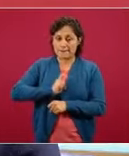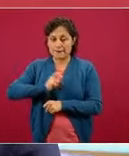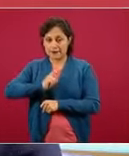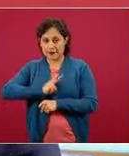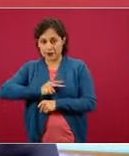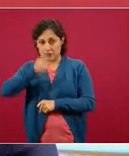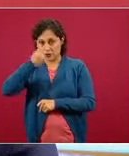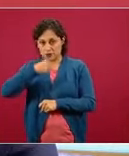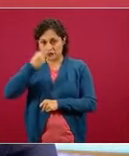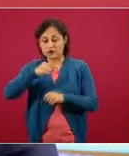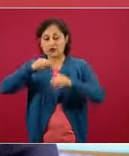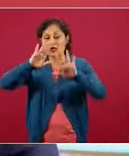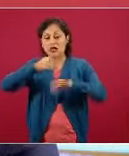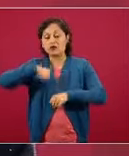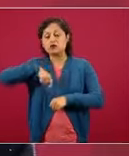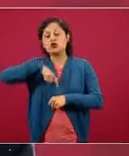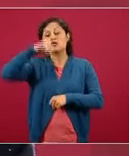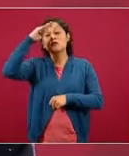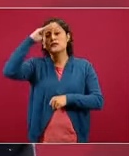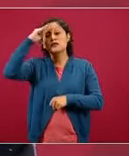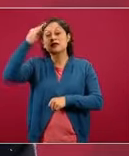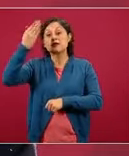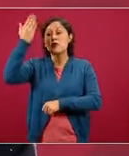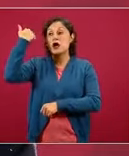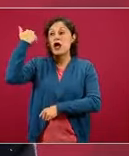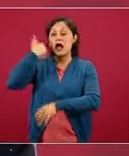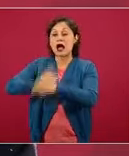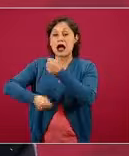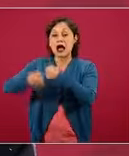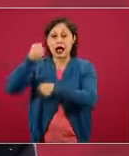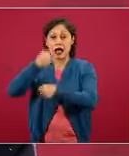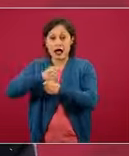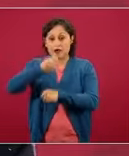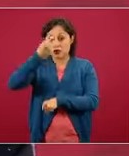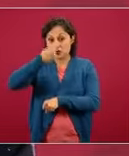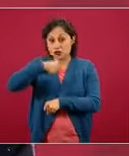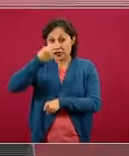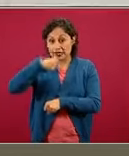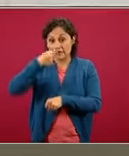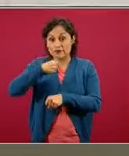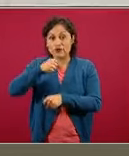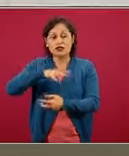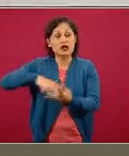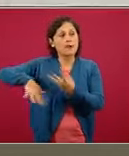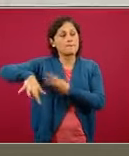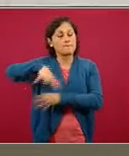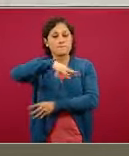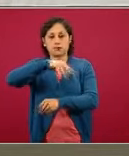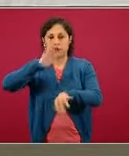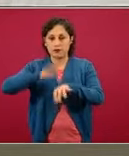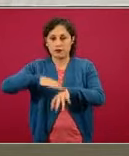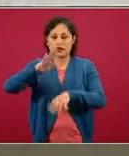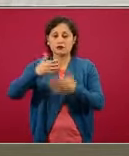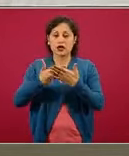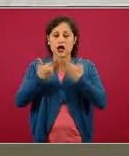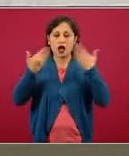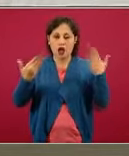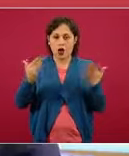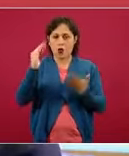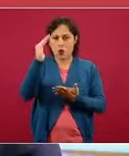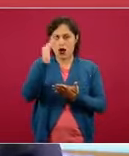relación a temporadas pasadas pudiera tener una muy menor circulación y mucha menor